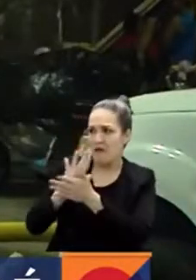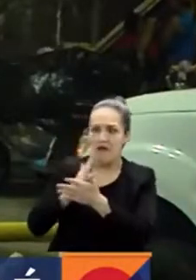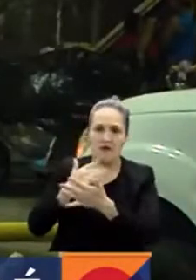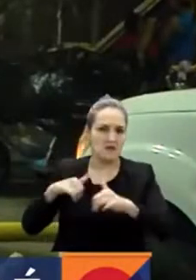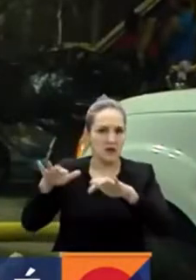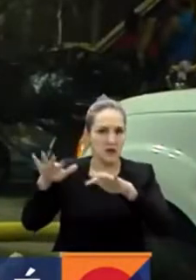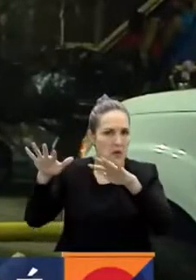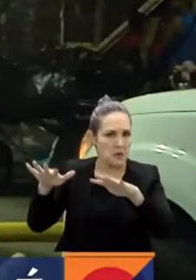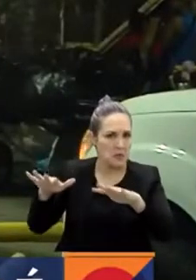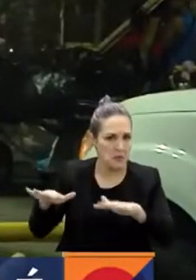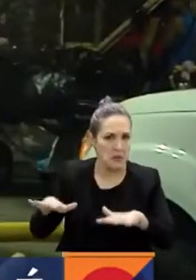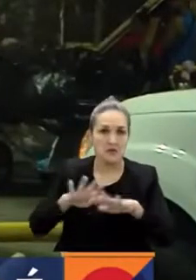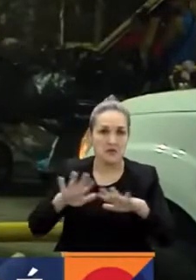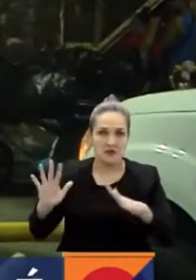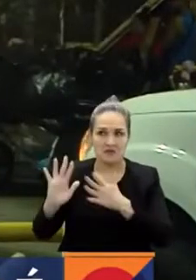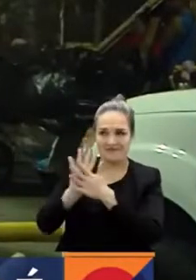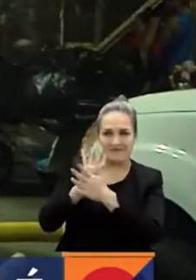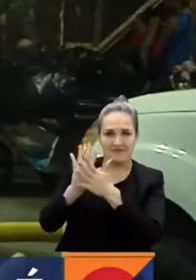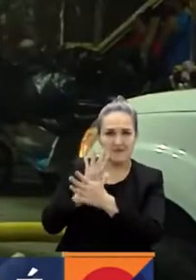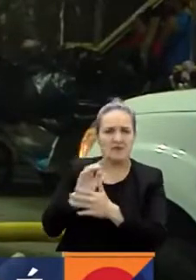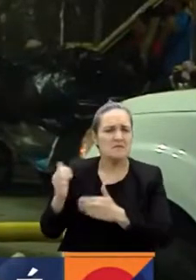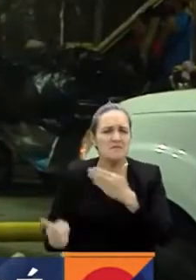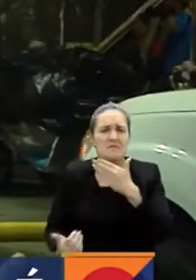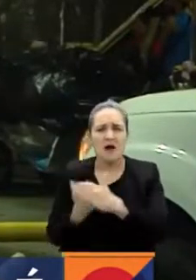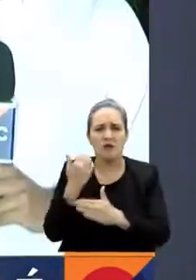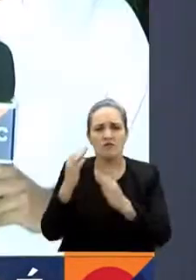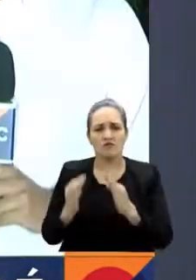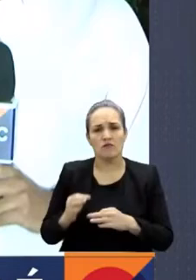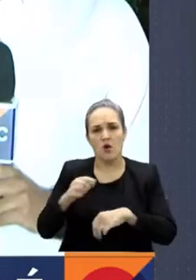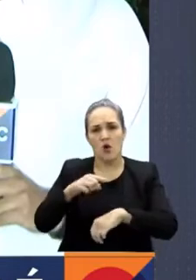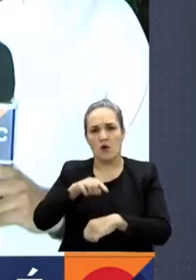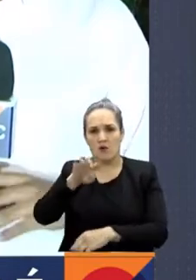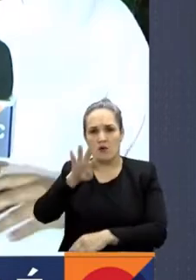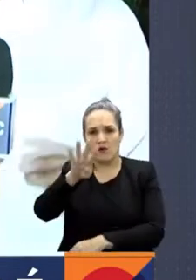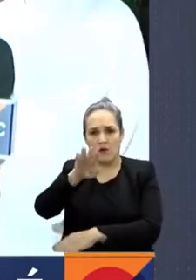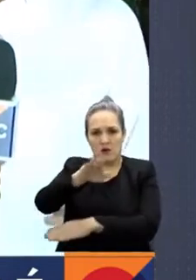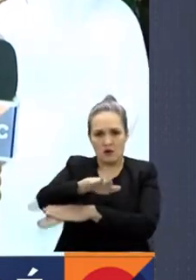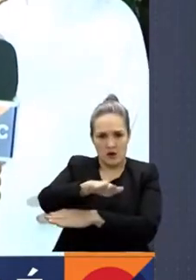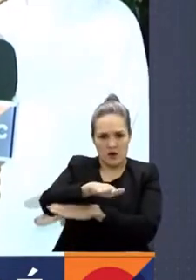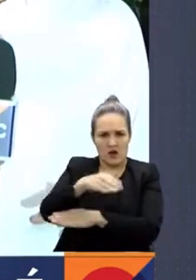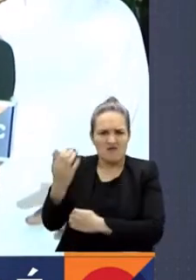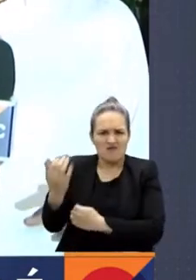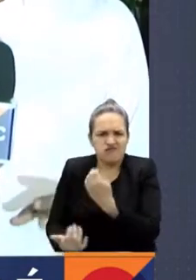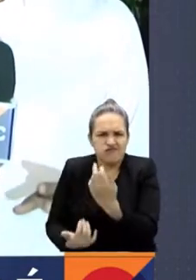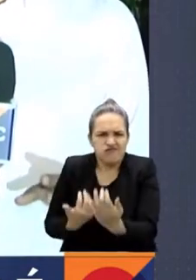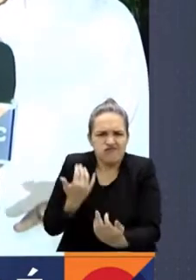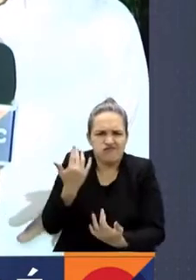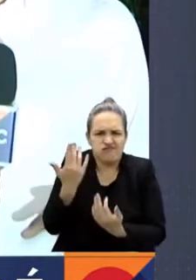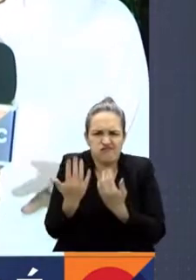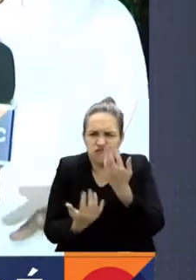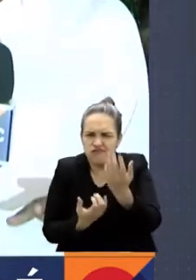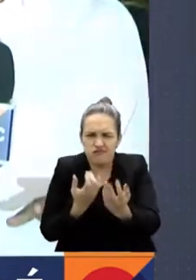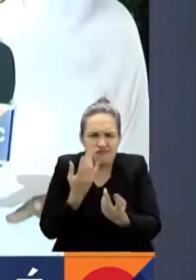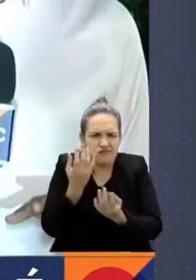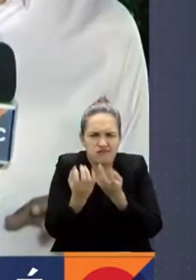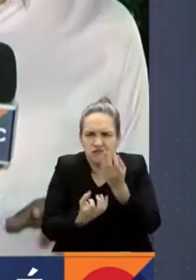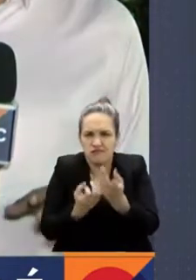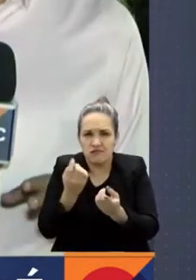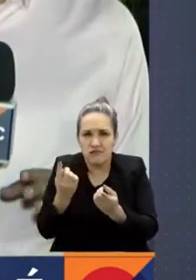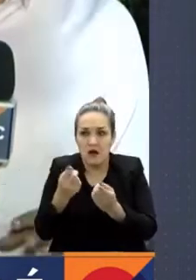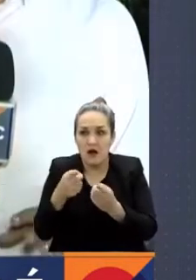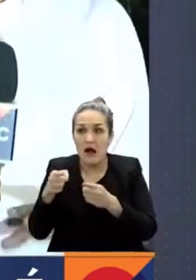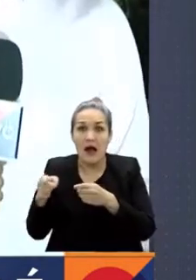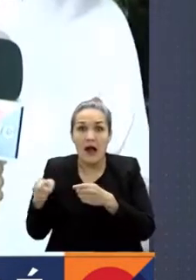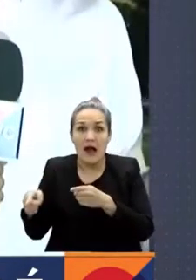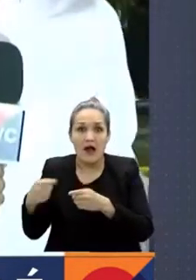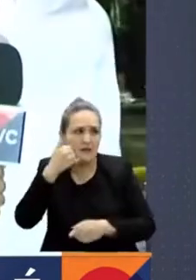de socorro. Este incendio inició cerca de las 4 de la tarde, pues justamente allí se empezaron a recibir las primeras llamadas por parte de